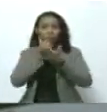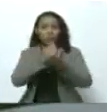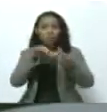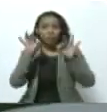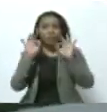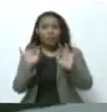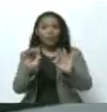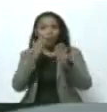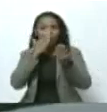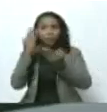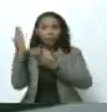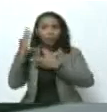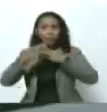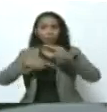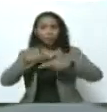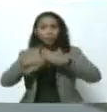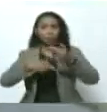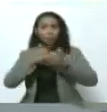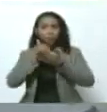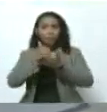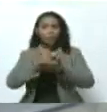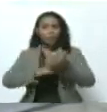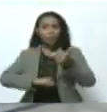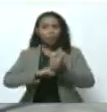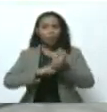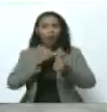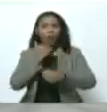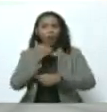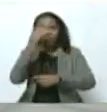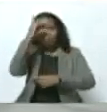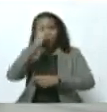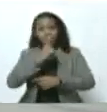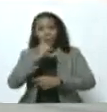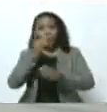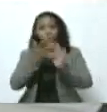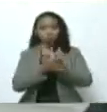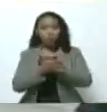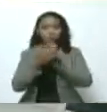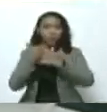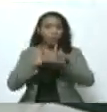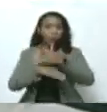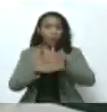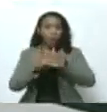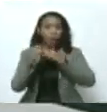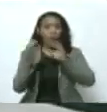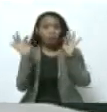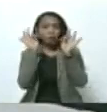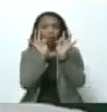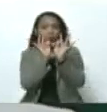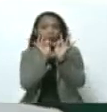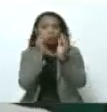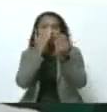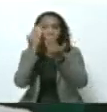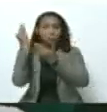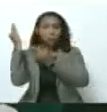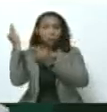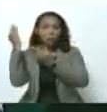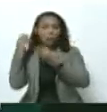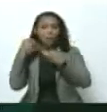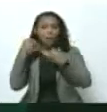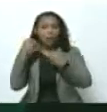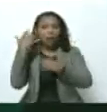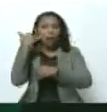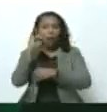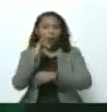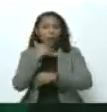especiales, ayudas revolucionarias, ayudas técnicas para las personas con alguna discapacidad, donde vamos con el Instituto Nacional de Nutrición para que donde